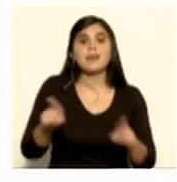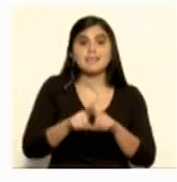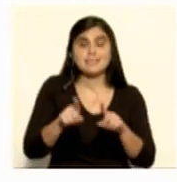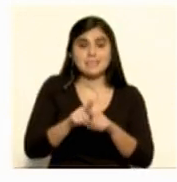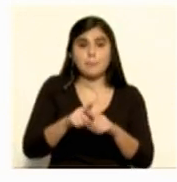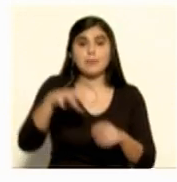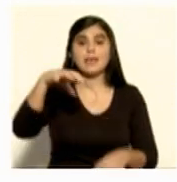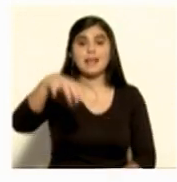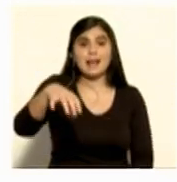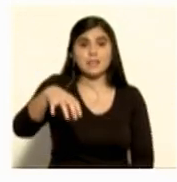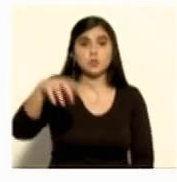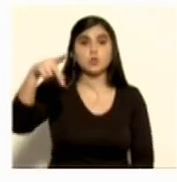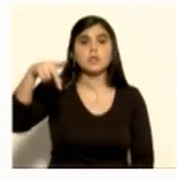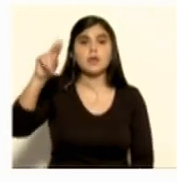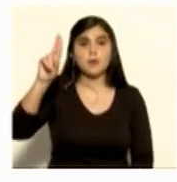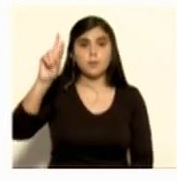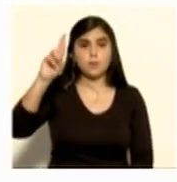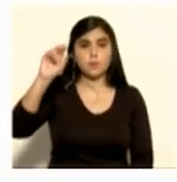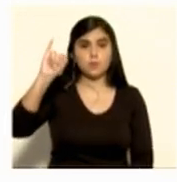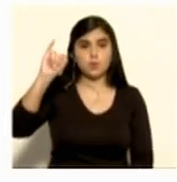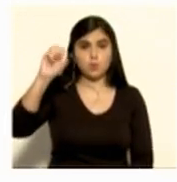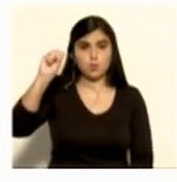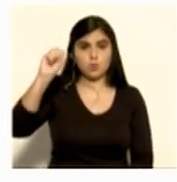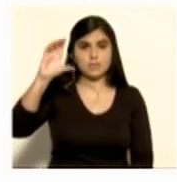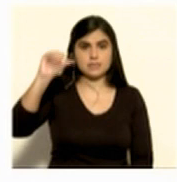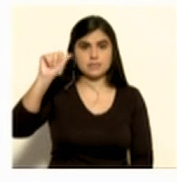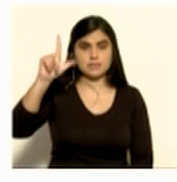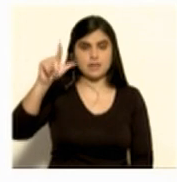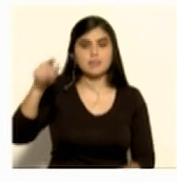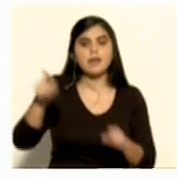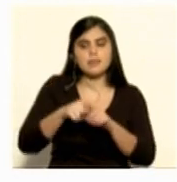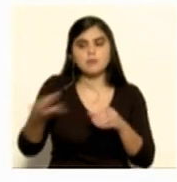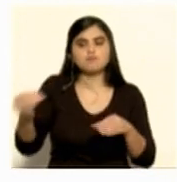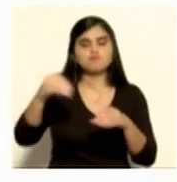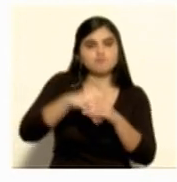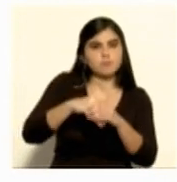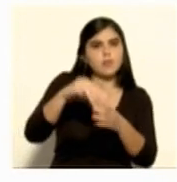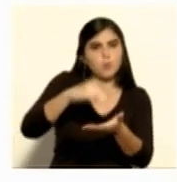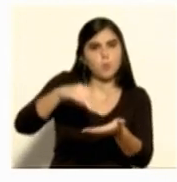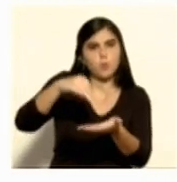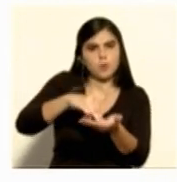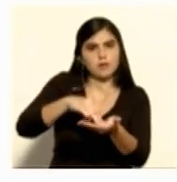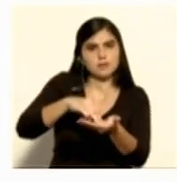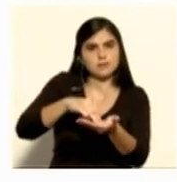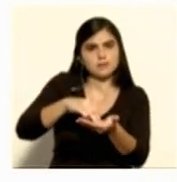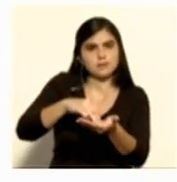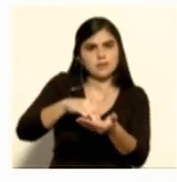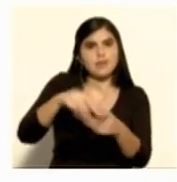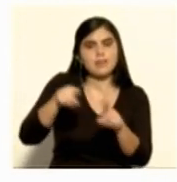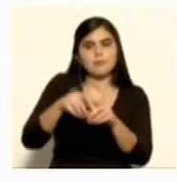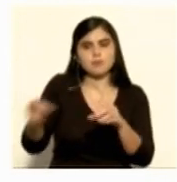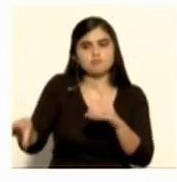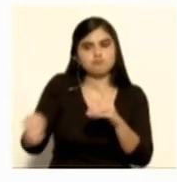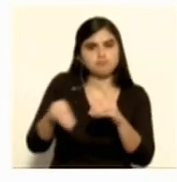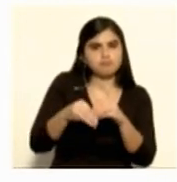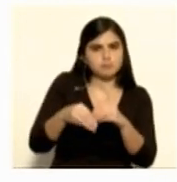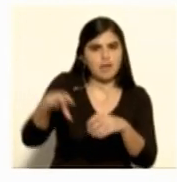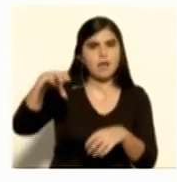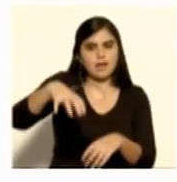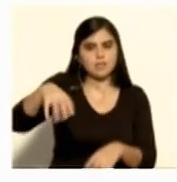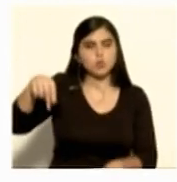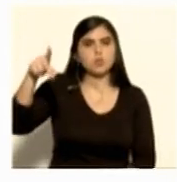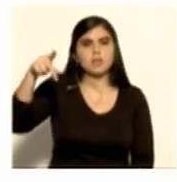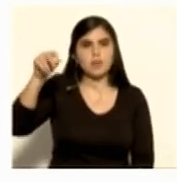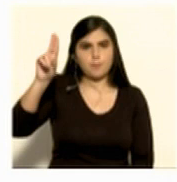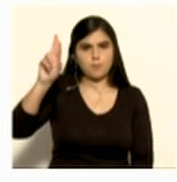Puriscal, que se enmarca dentro de este límite del Gran Área Metropolitana, pero también incluye el cantón de Puriscal. Para la provincia de